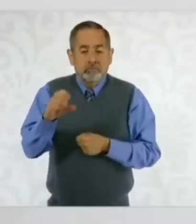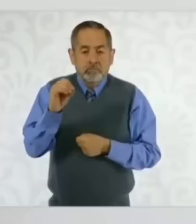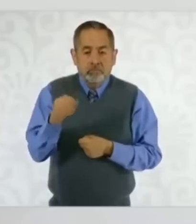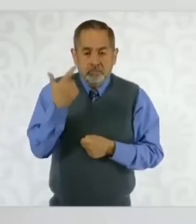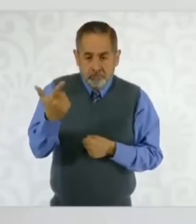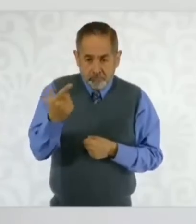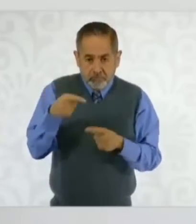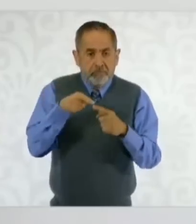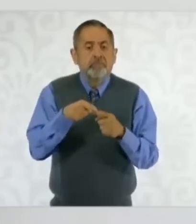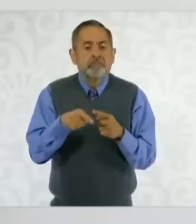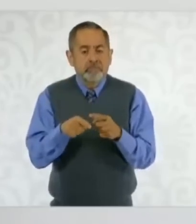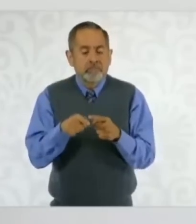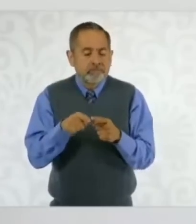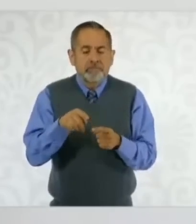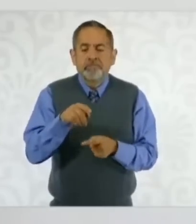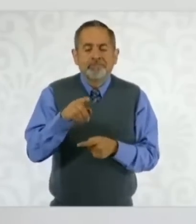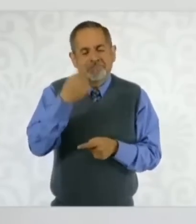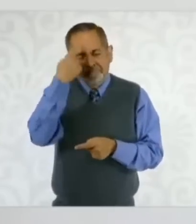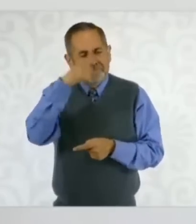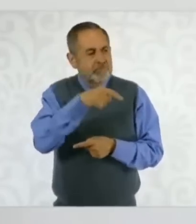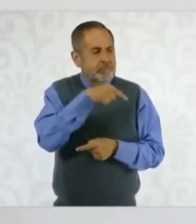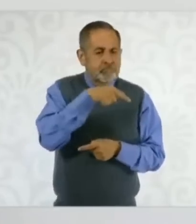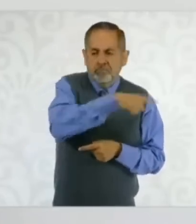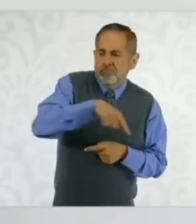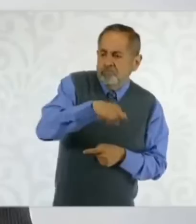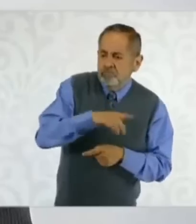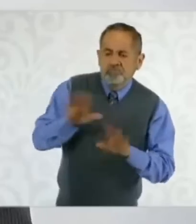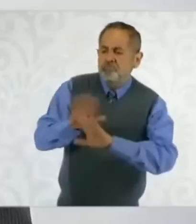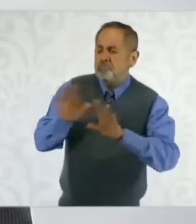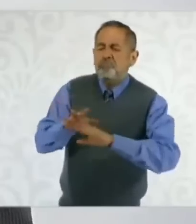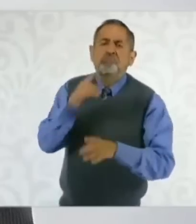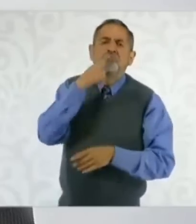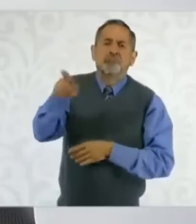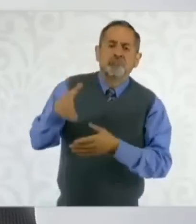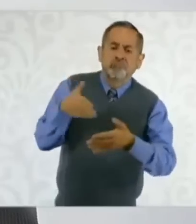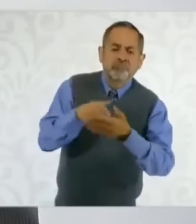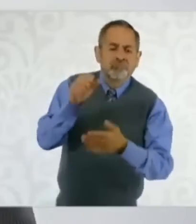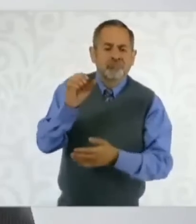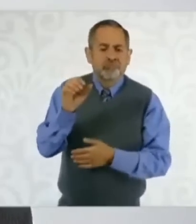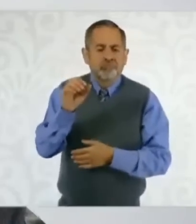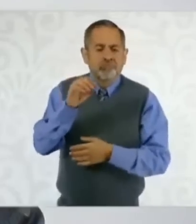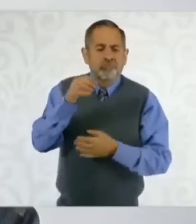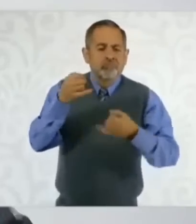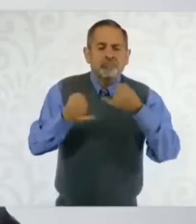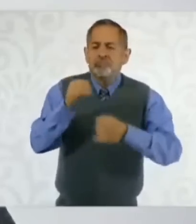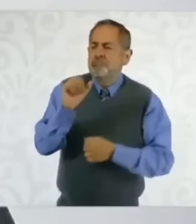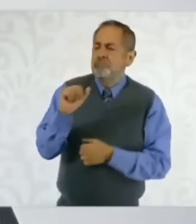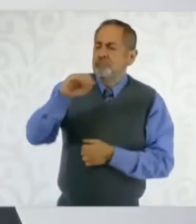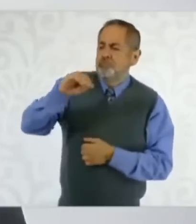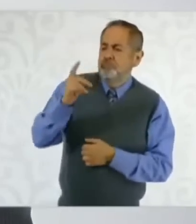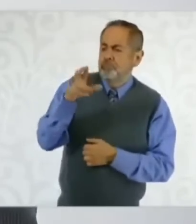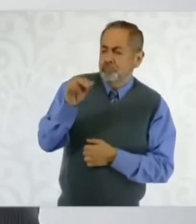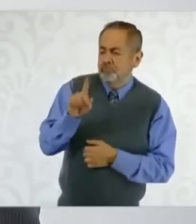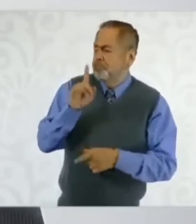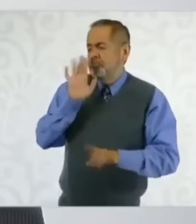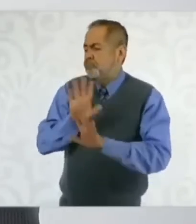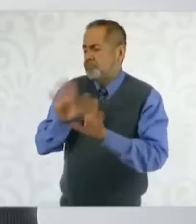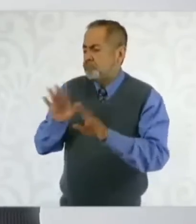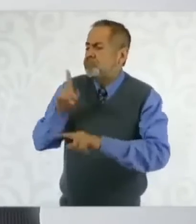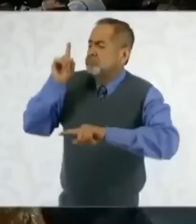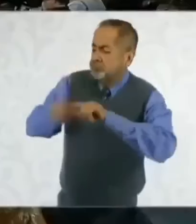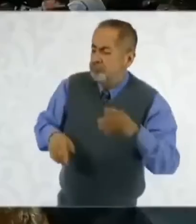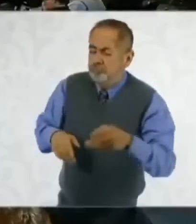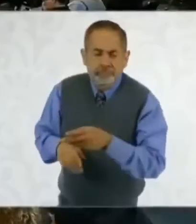juicio de amparo es improcedente contra reformas o adiciones a la Constitución. Esto no es ninguna novedad, todo